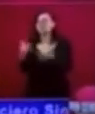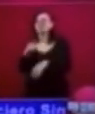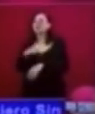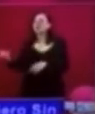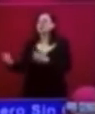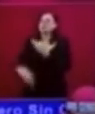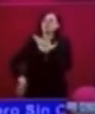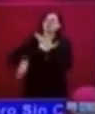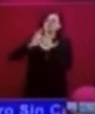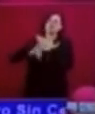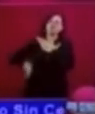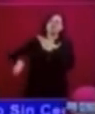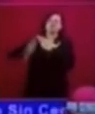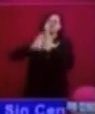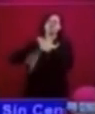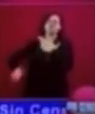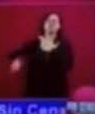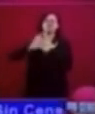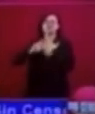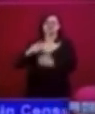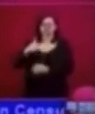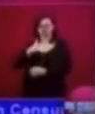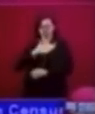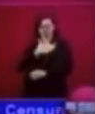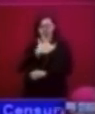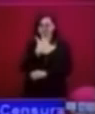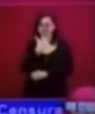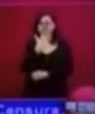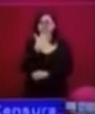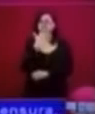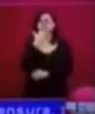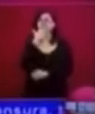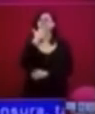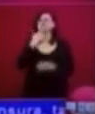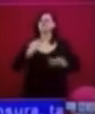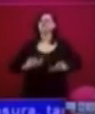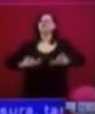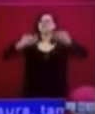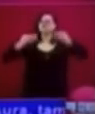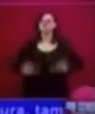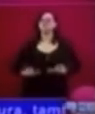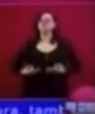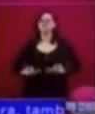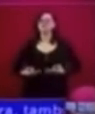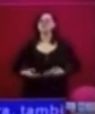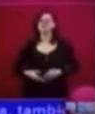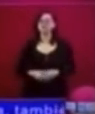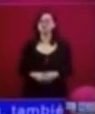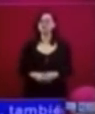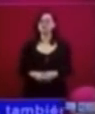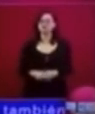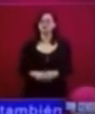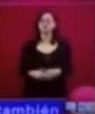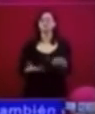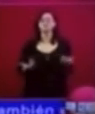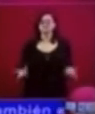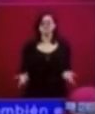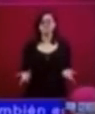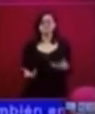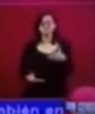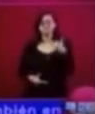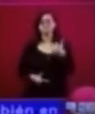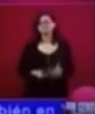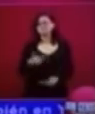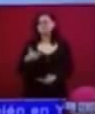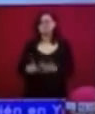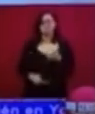para cerrar, ¿por qué empezamos con Loret y Latinus desde mi perspectiva y cerramos con Krause y con Aguilar Camín? Pues son los que